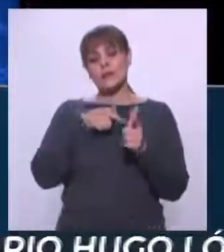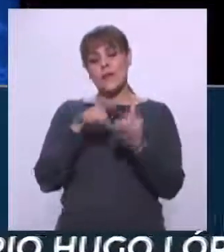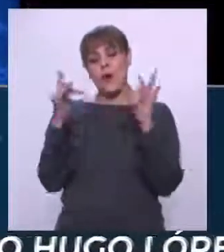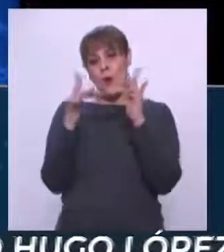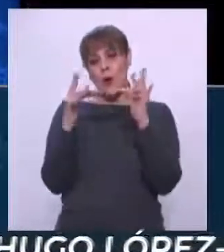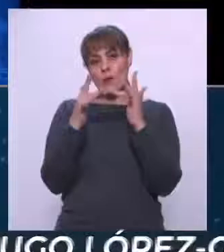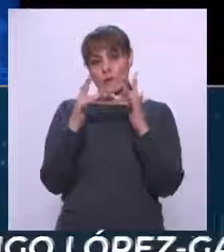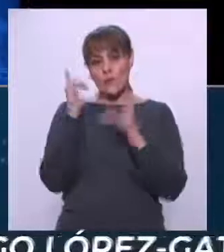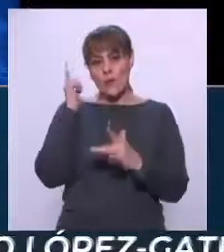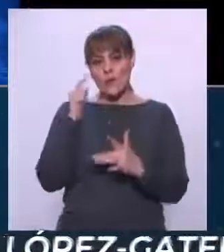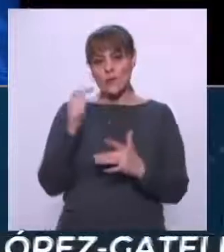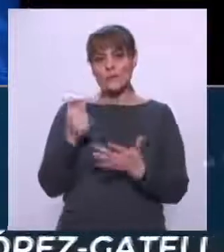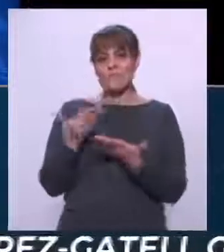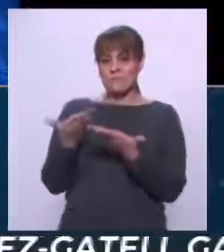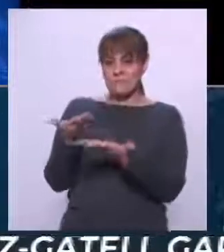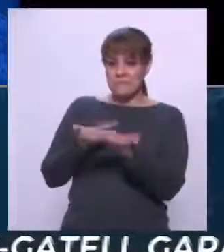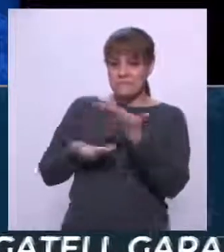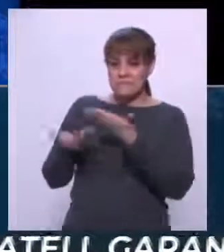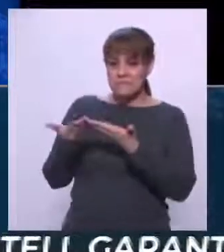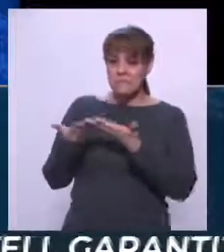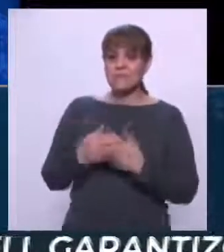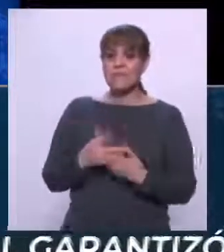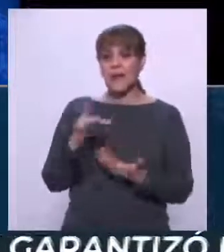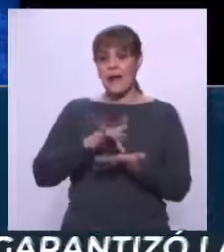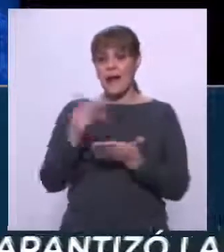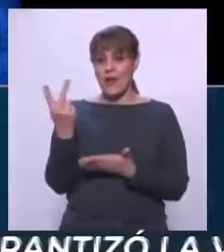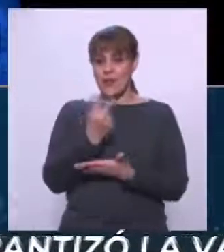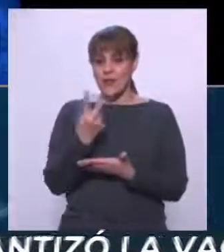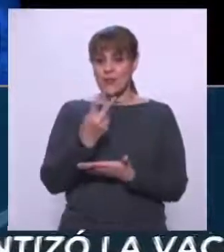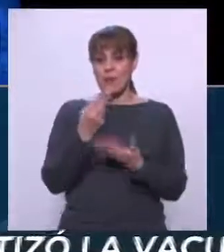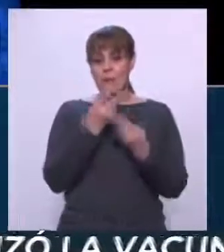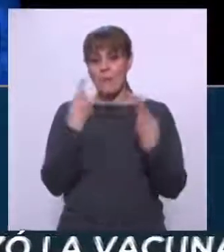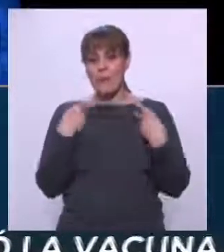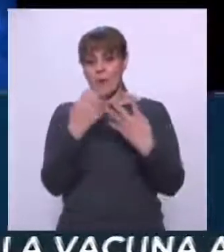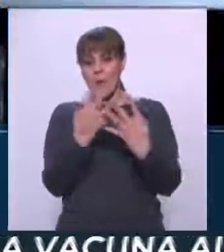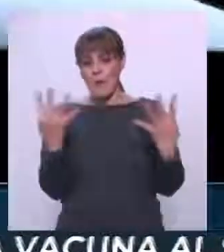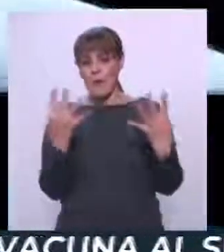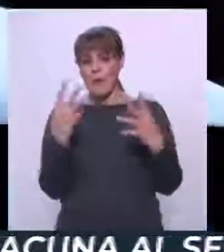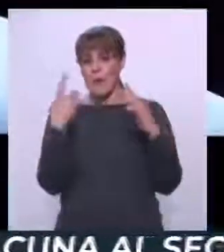A sus órdenes, gracias a los dos y al auditorio. Buenas noches. Muy buenas noches.